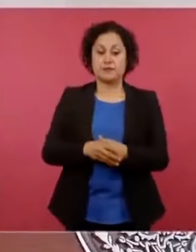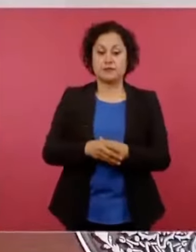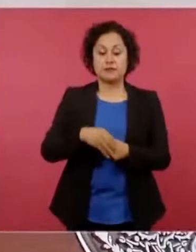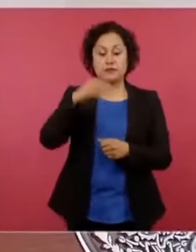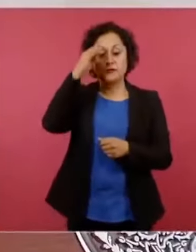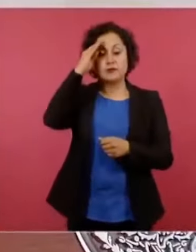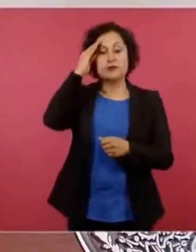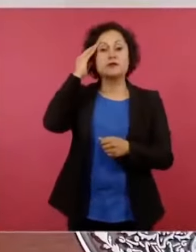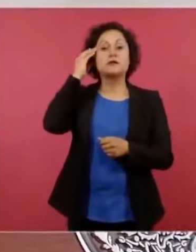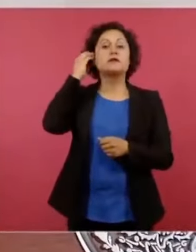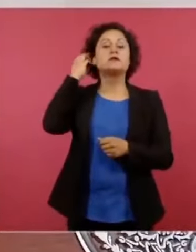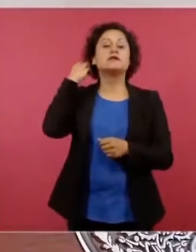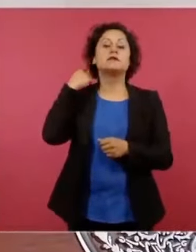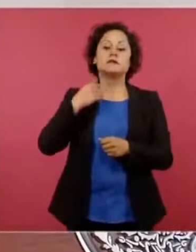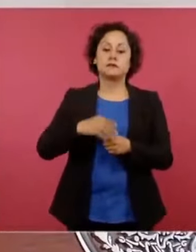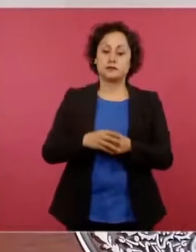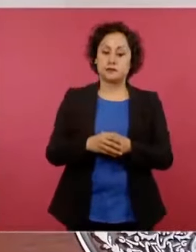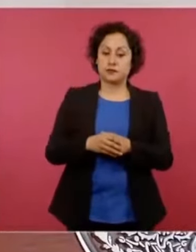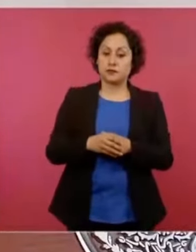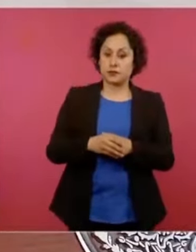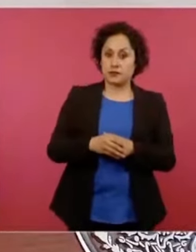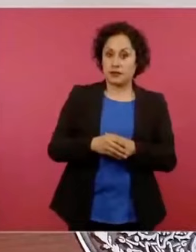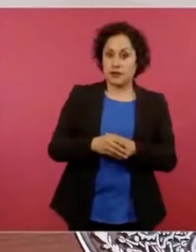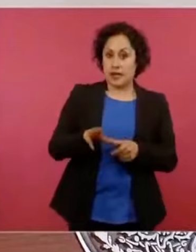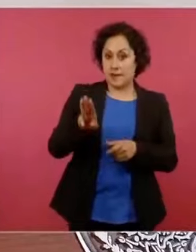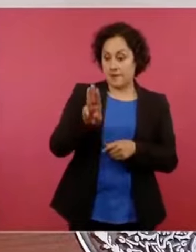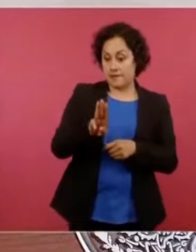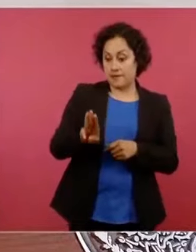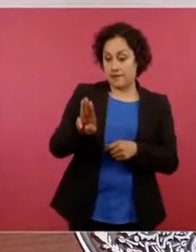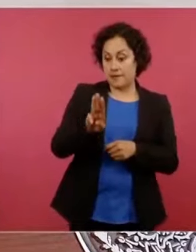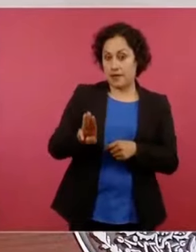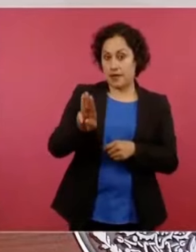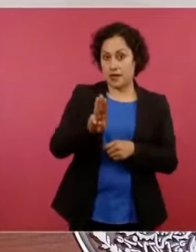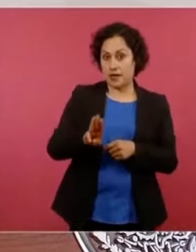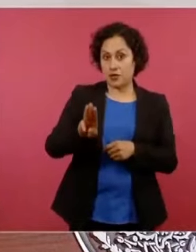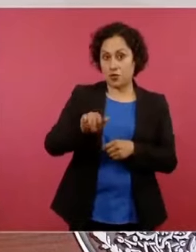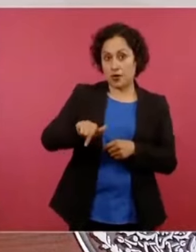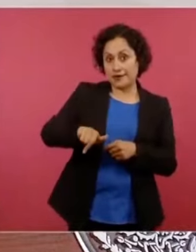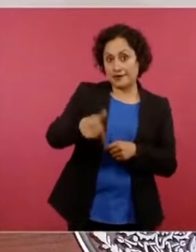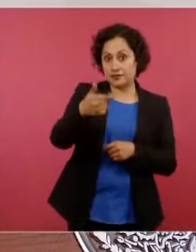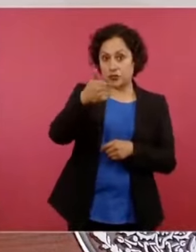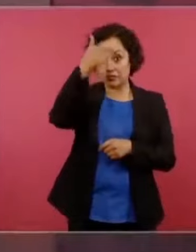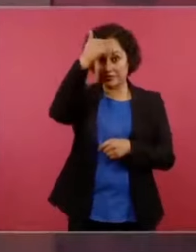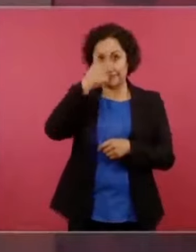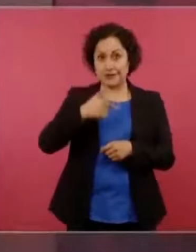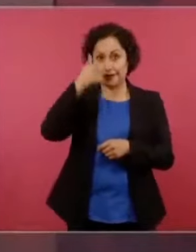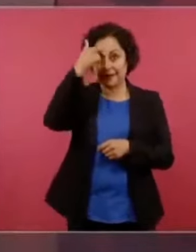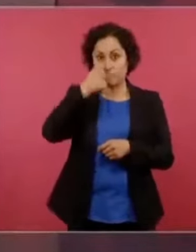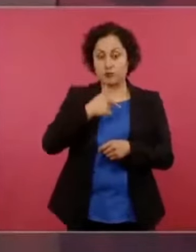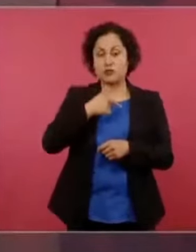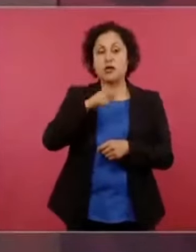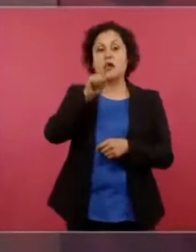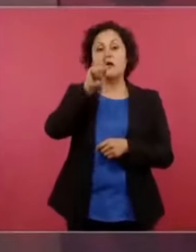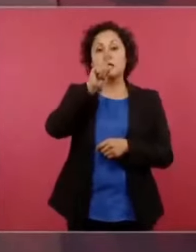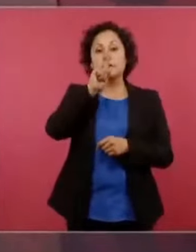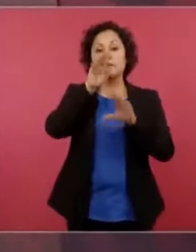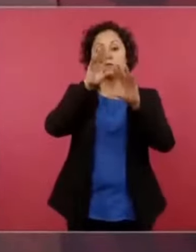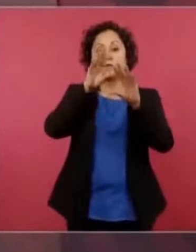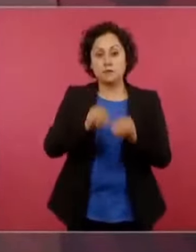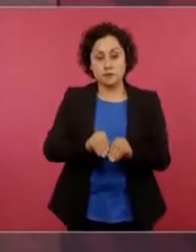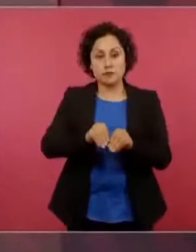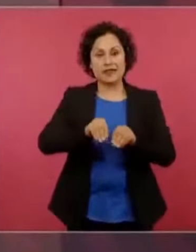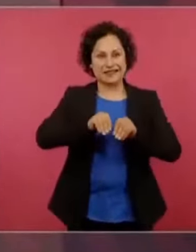el miércoles a las 12 de la noche es el último día para hacer campaña, que es